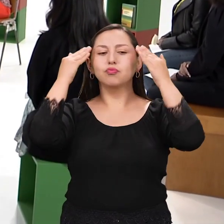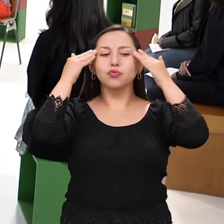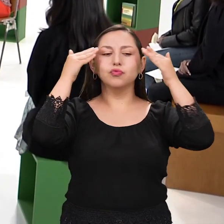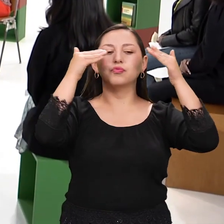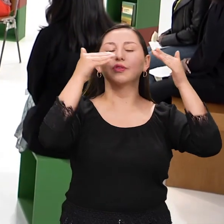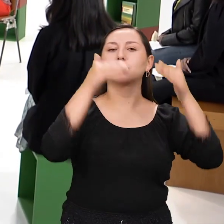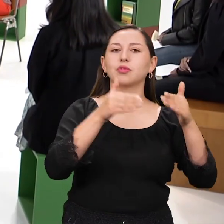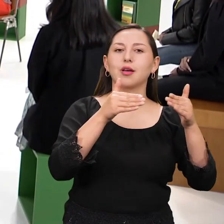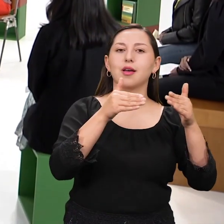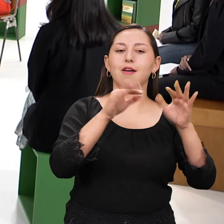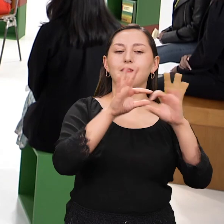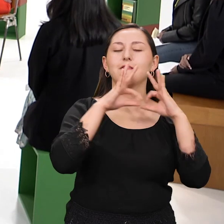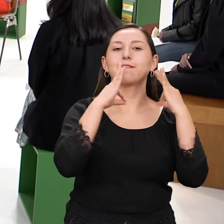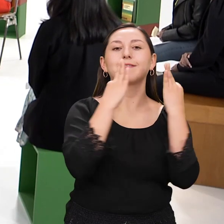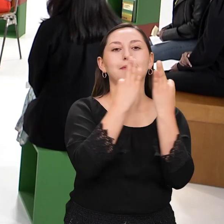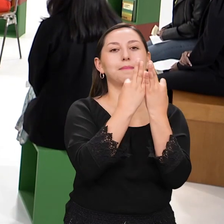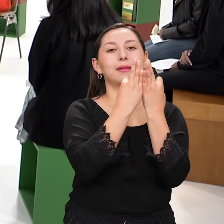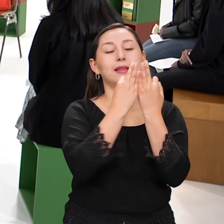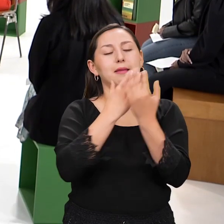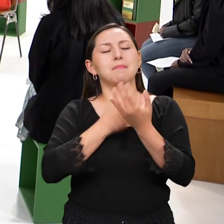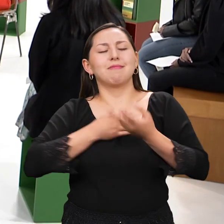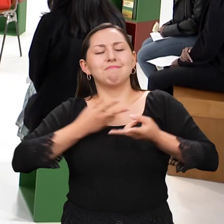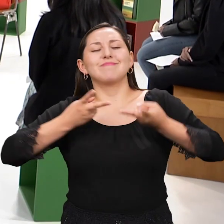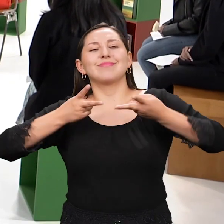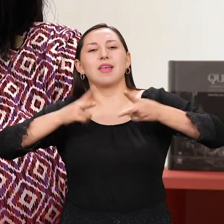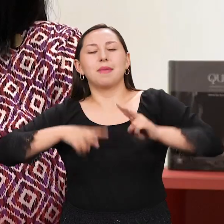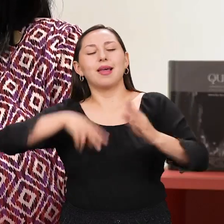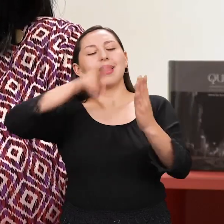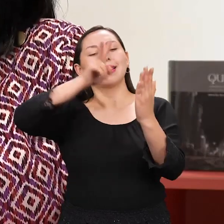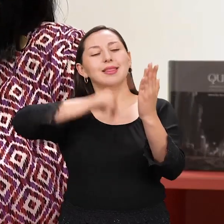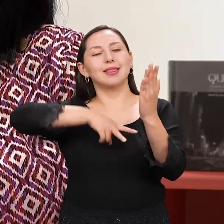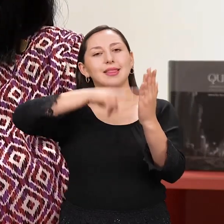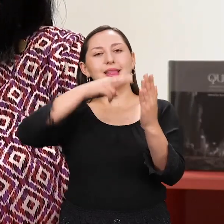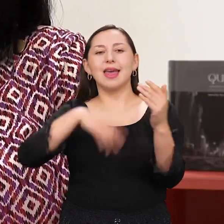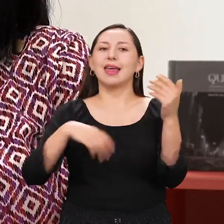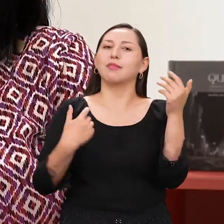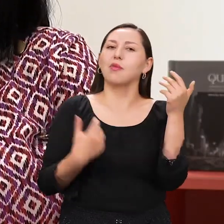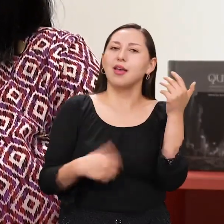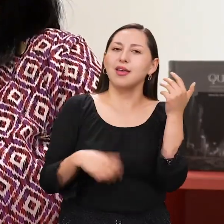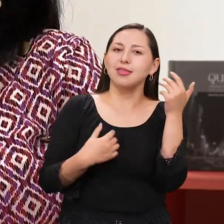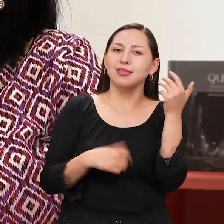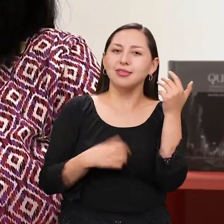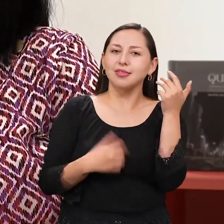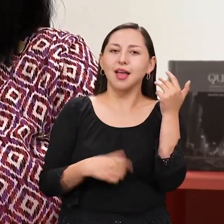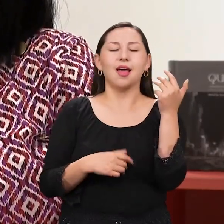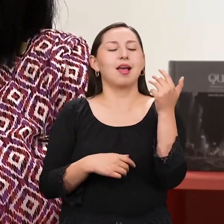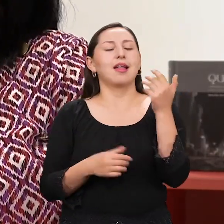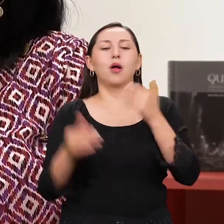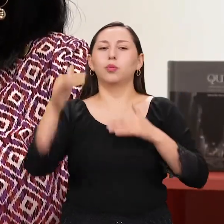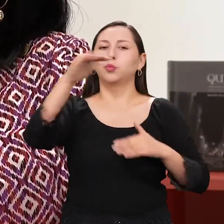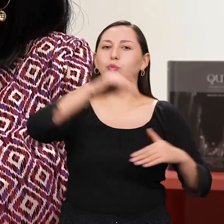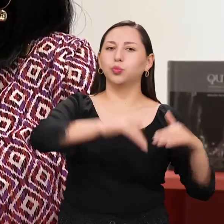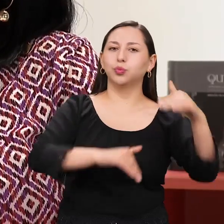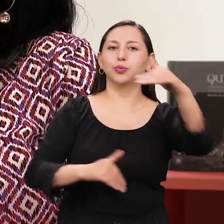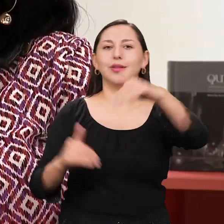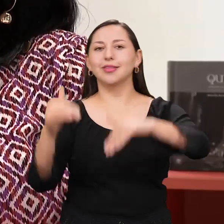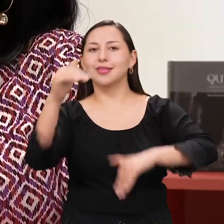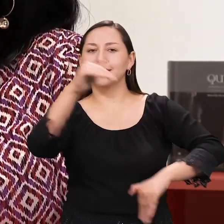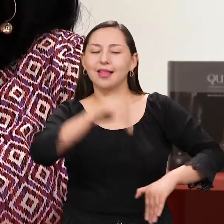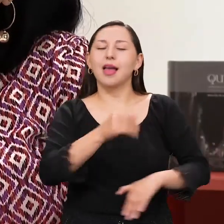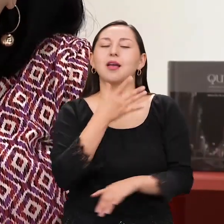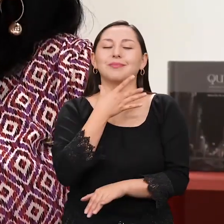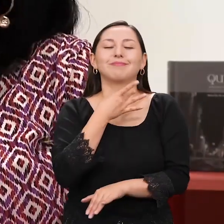o la Natalia que le gusta leer a solas o nadar, porque sí, mi vida está como